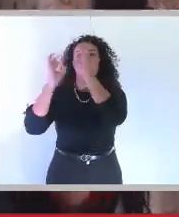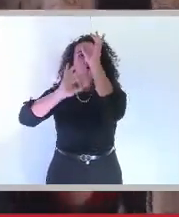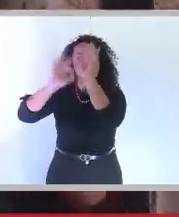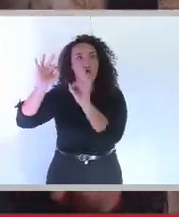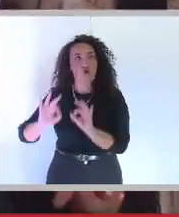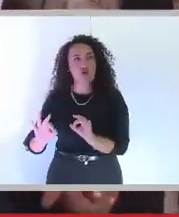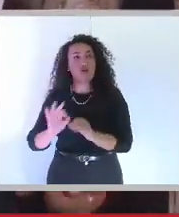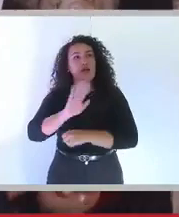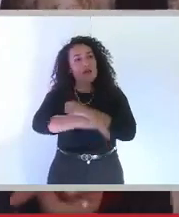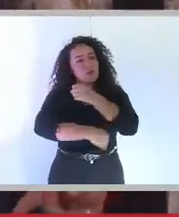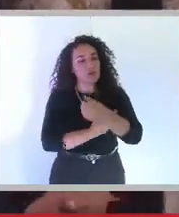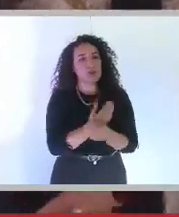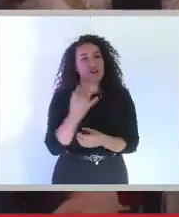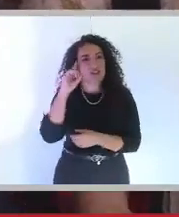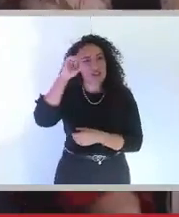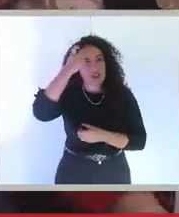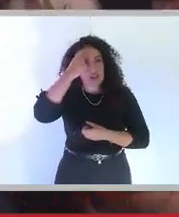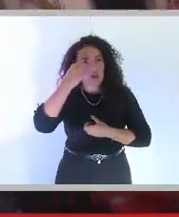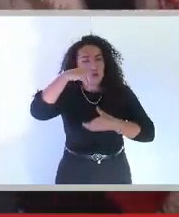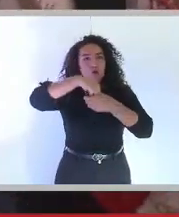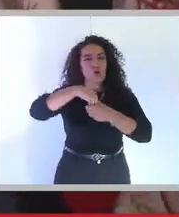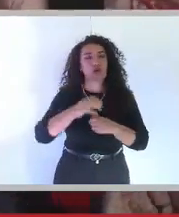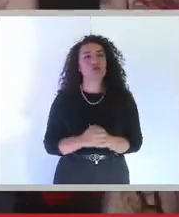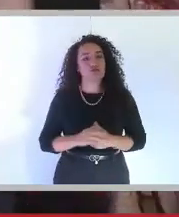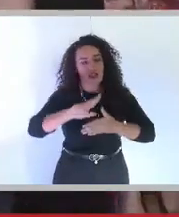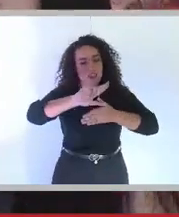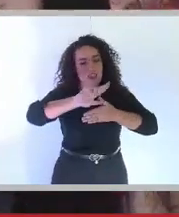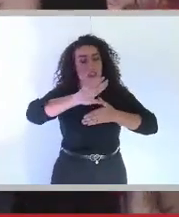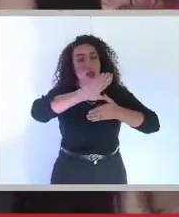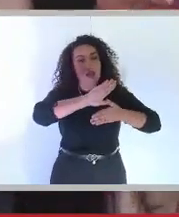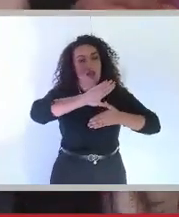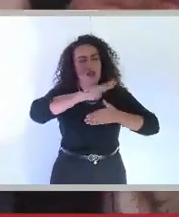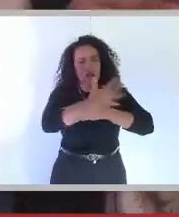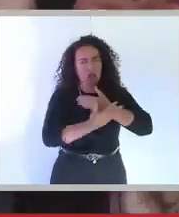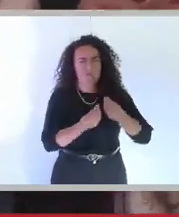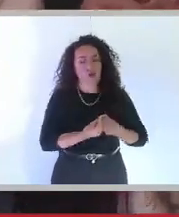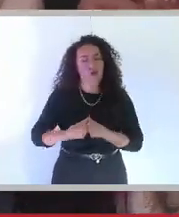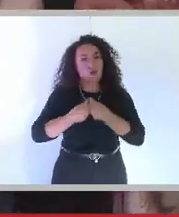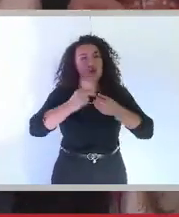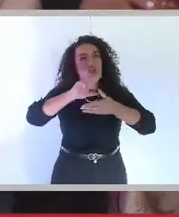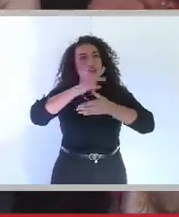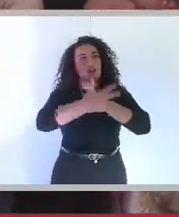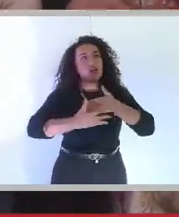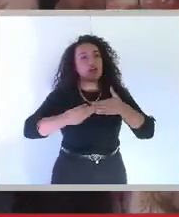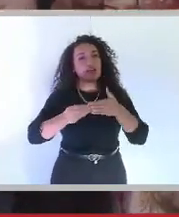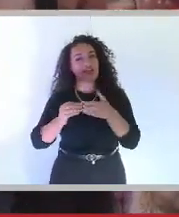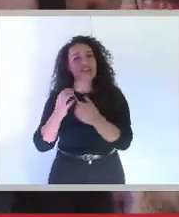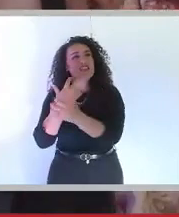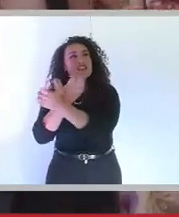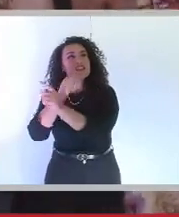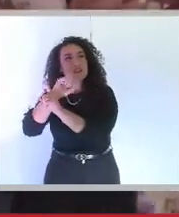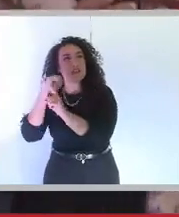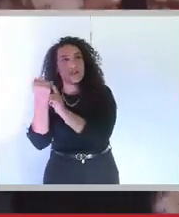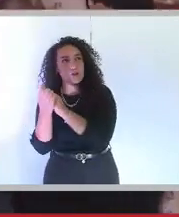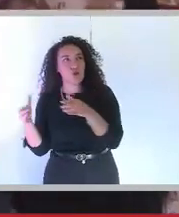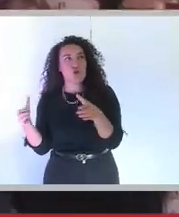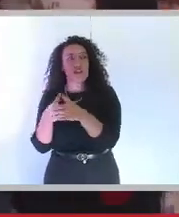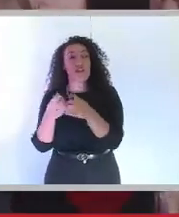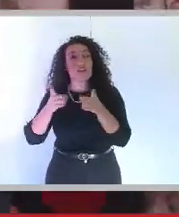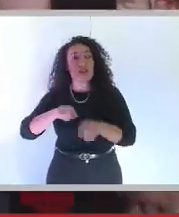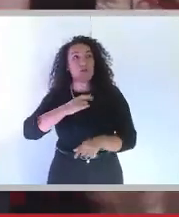del Interior, el Consejo Latinoamericano de Ciencias Sociales, CLASCO, y la Universidad